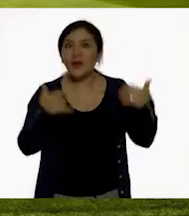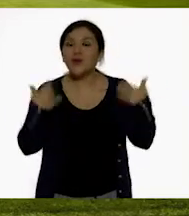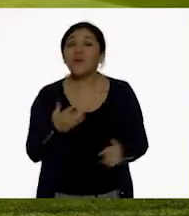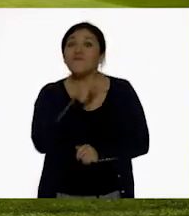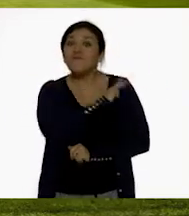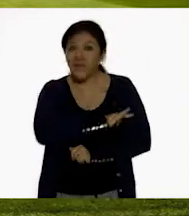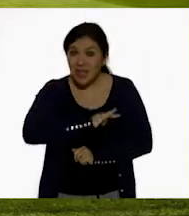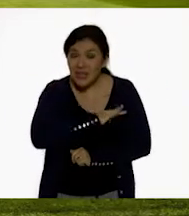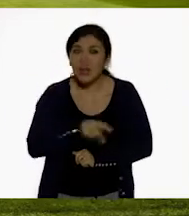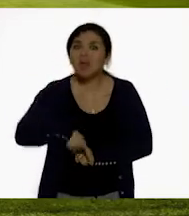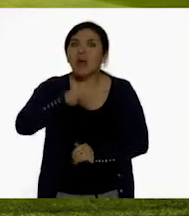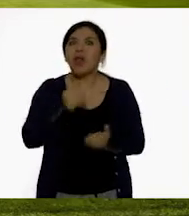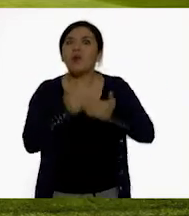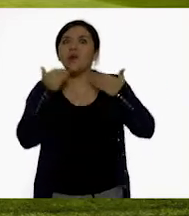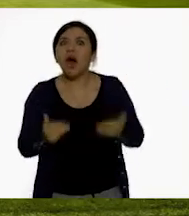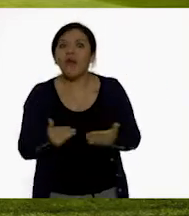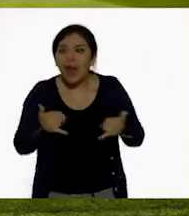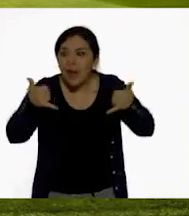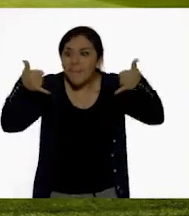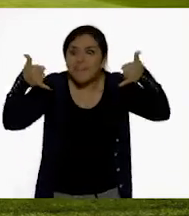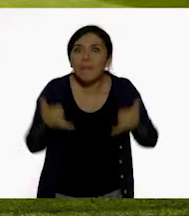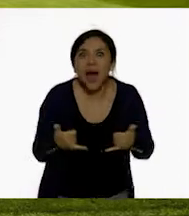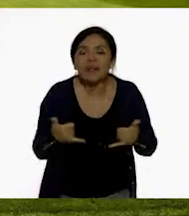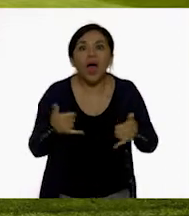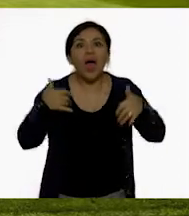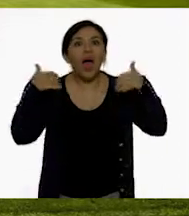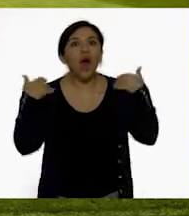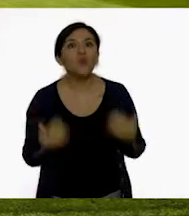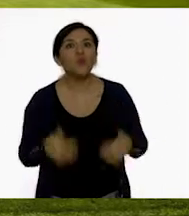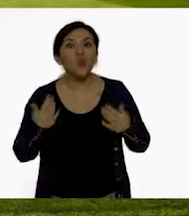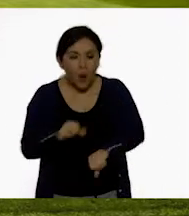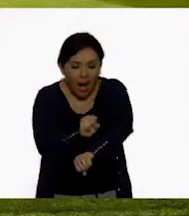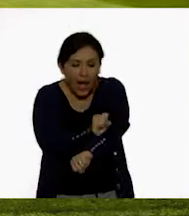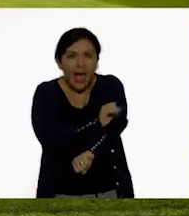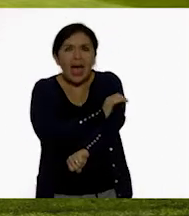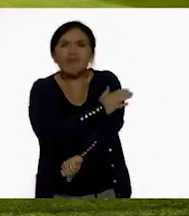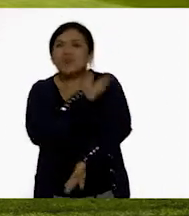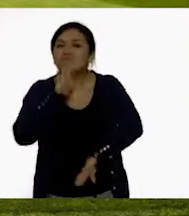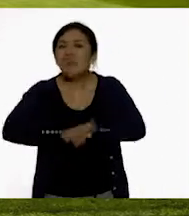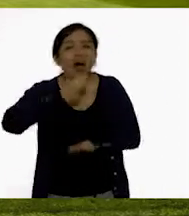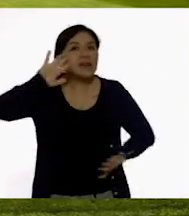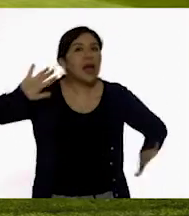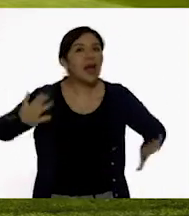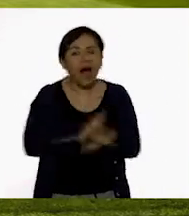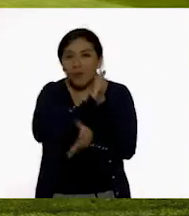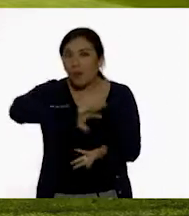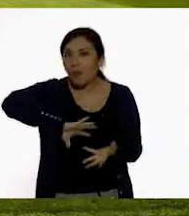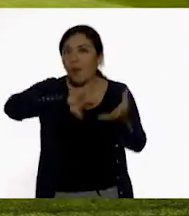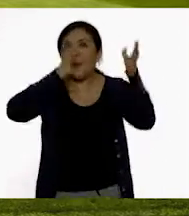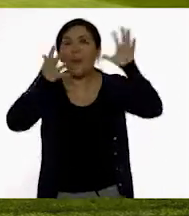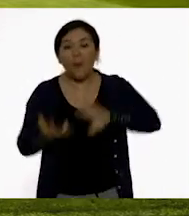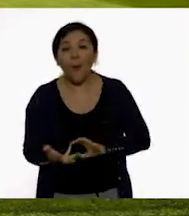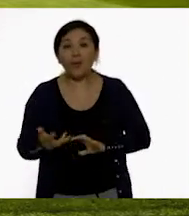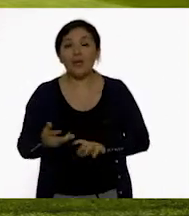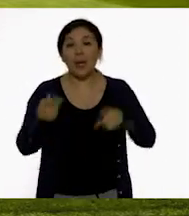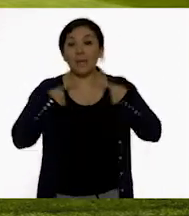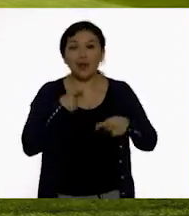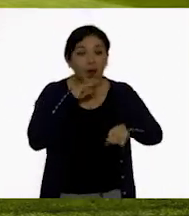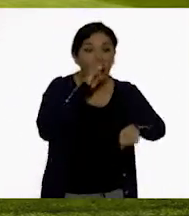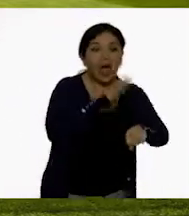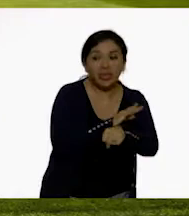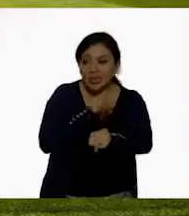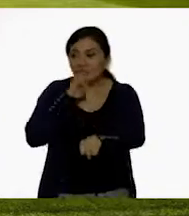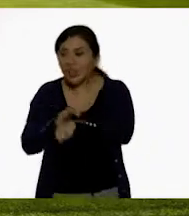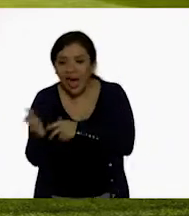pero ahora es un empate. Y las emociones cambian fácilmente entre los seguidores,